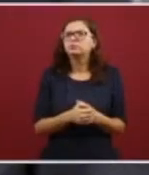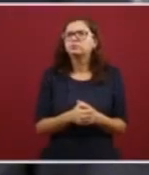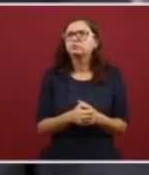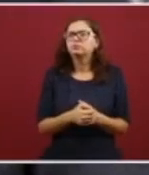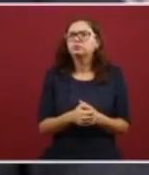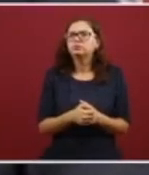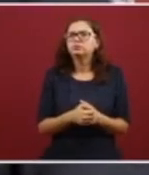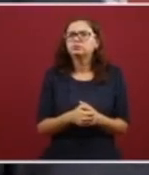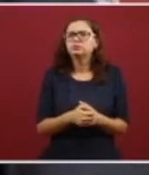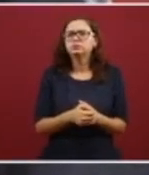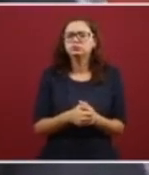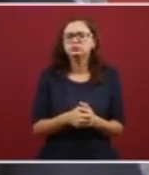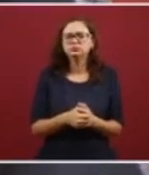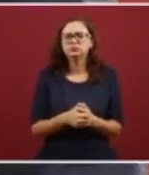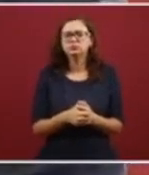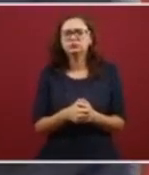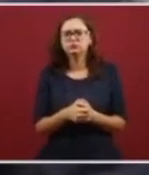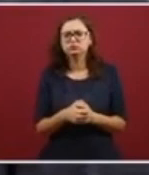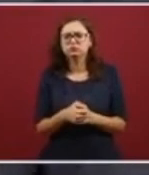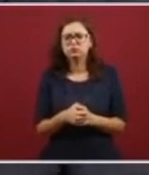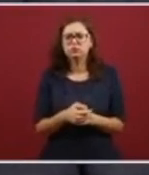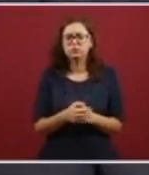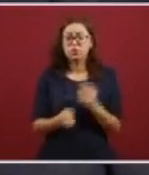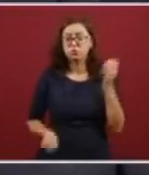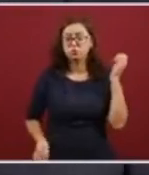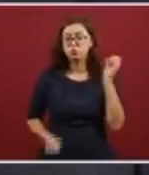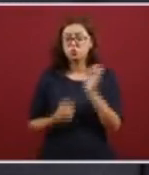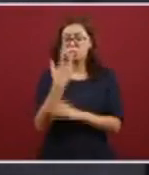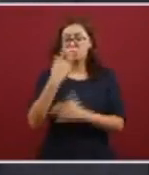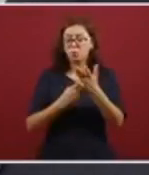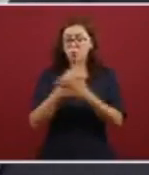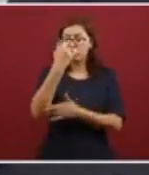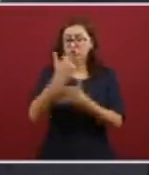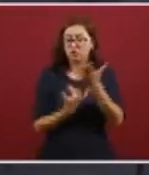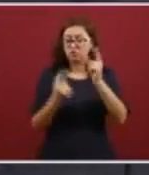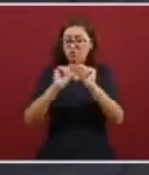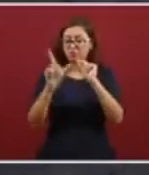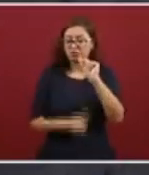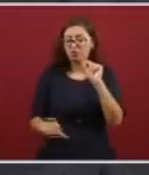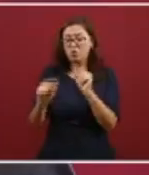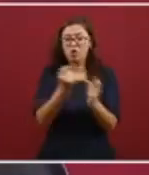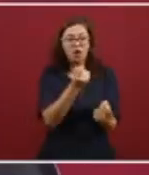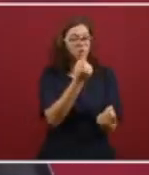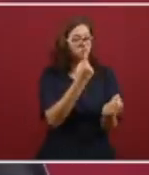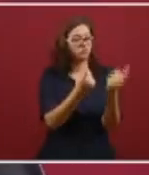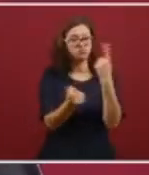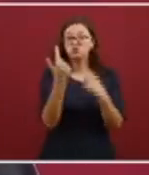el nuevo proyecto de nación,